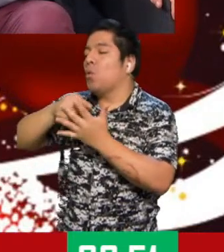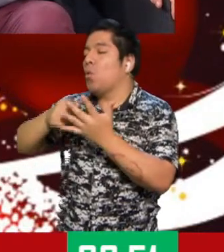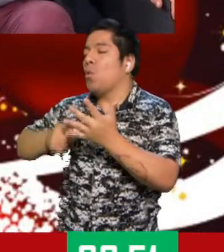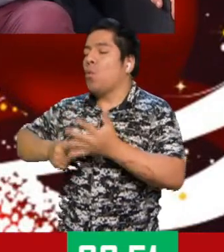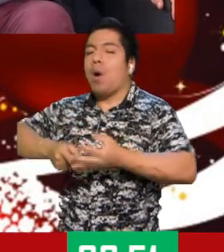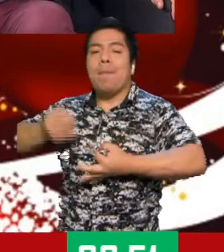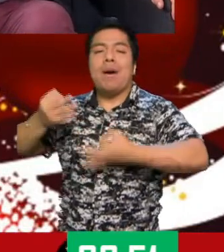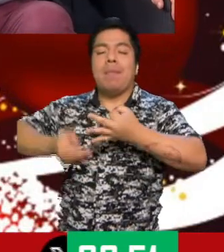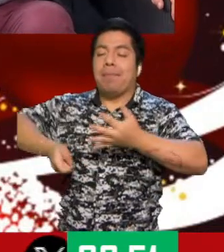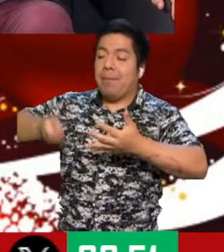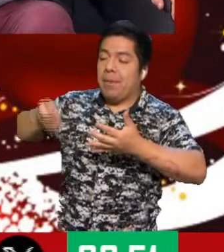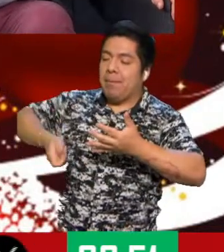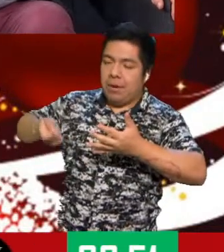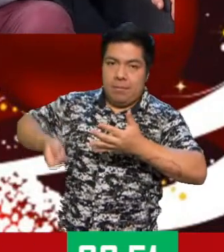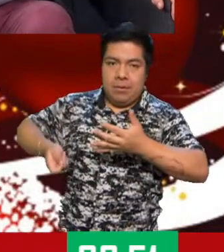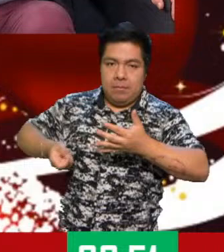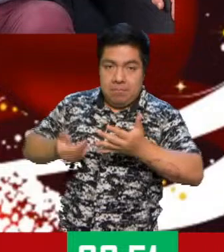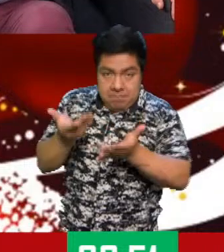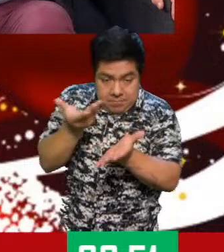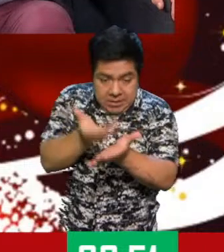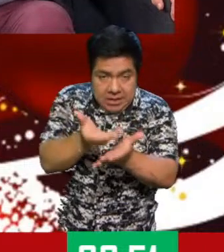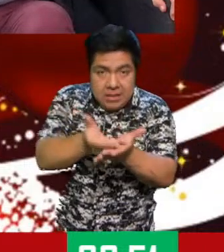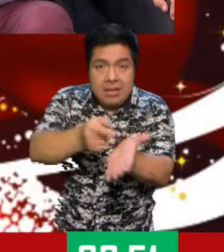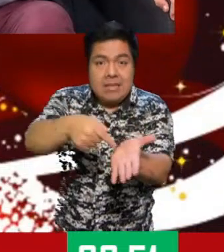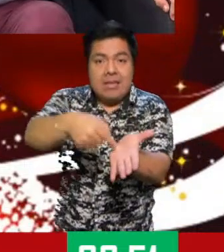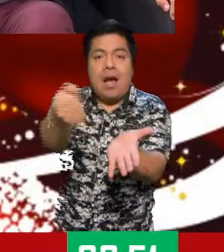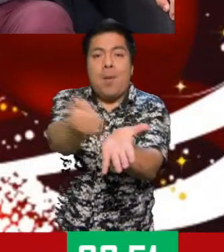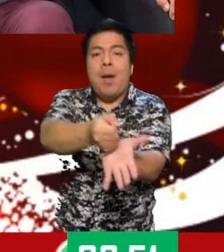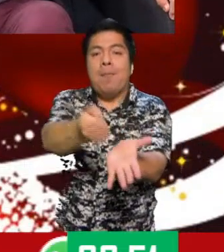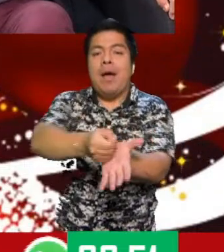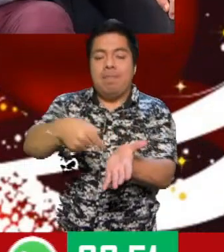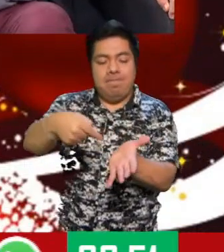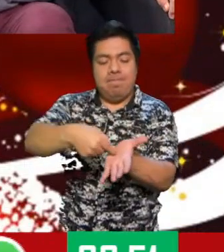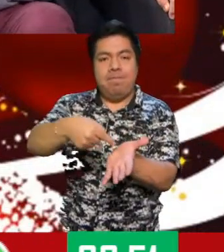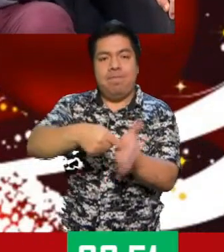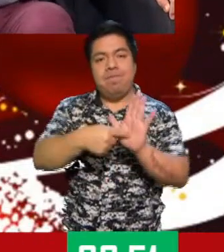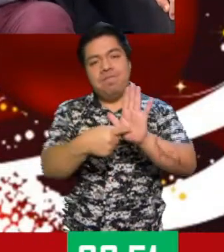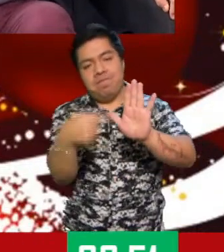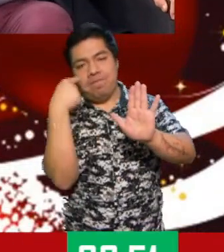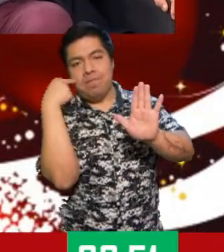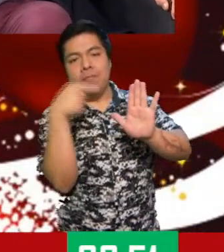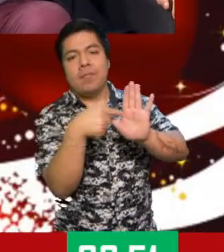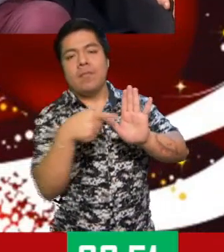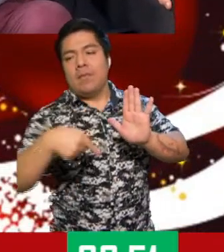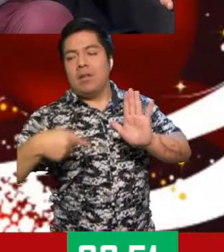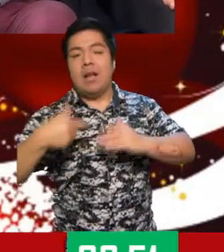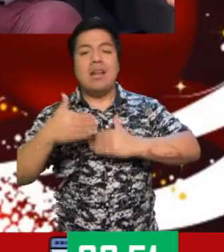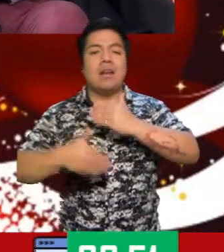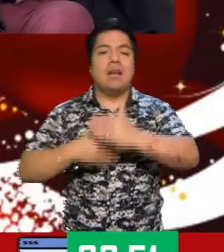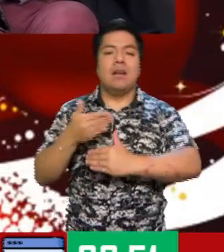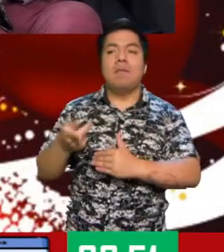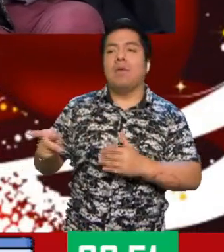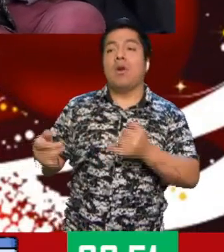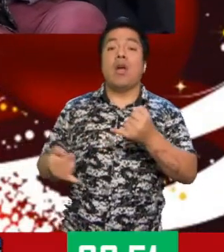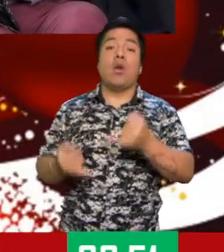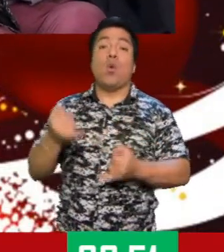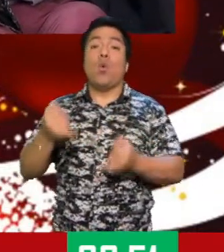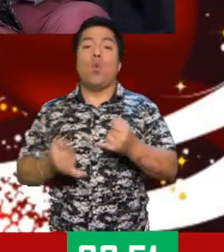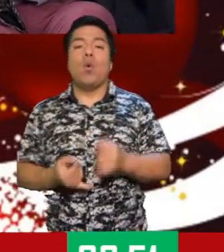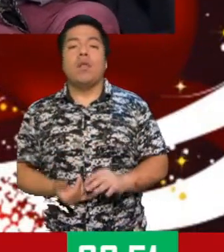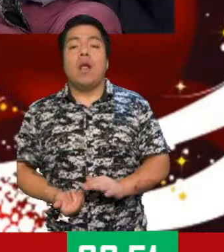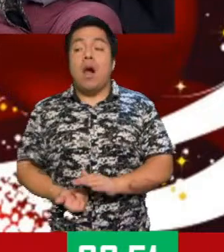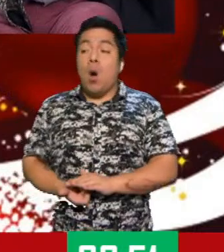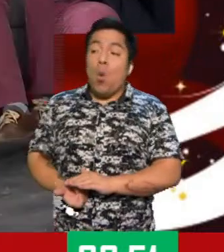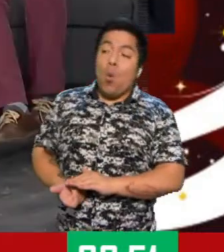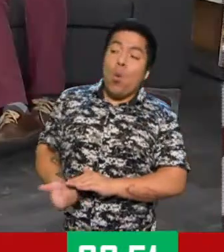se decir queda en el eso? Michoacanazo. Tiene que haber pruebas, pruebas Además, determinantes para llevar adelante procesos y para que no haya un judiciales. juez a modo que les abra